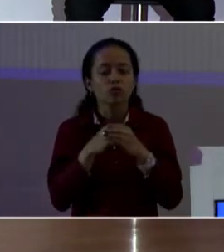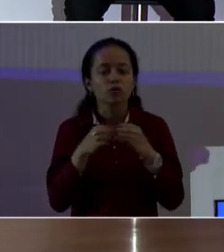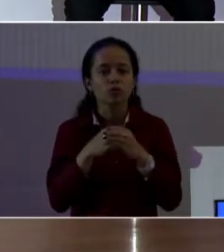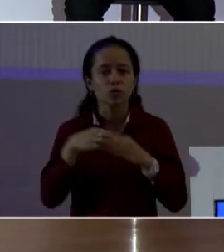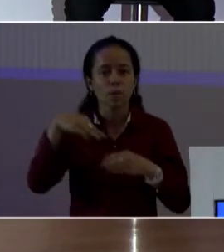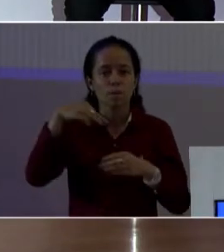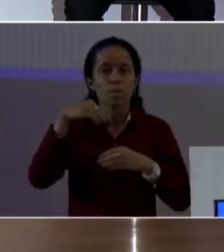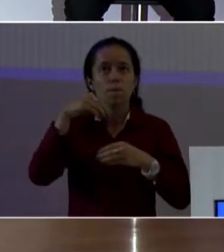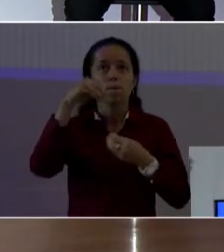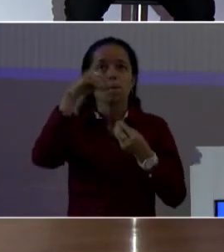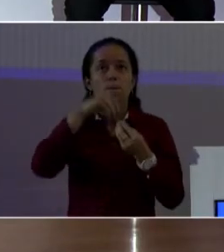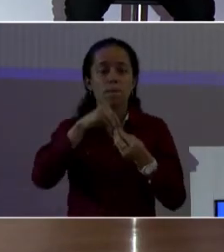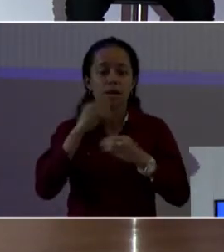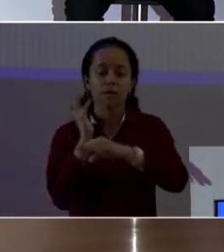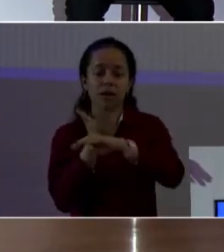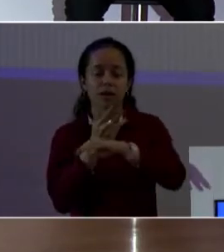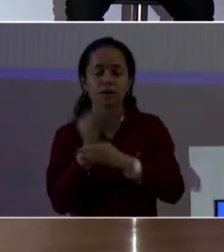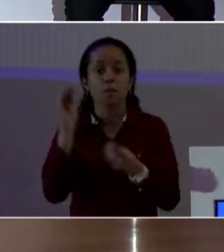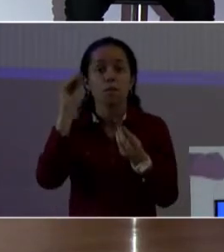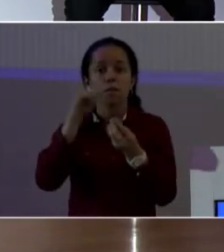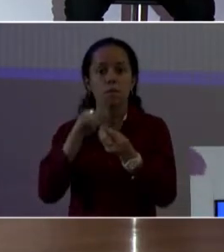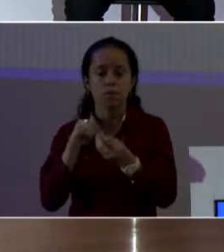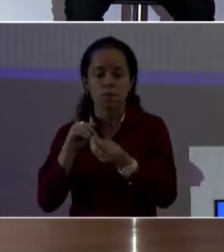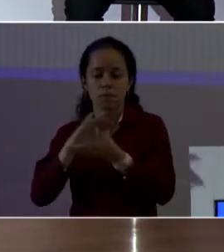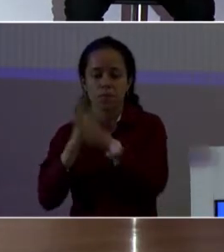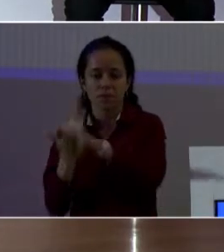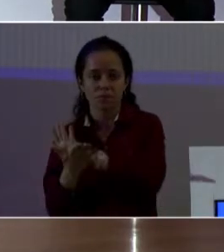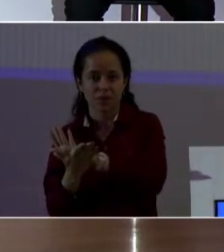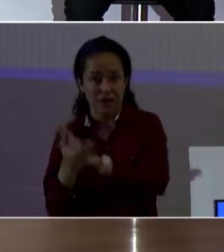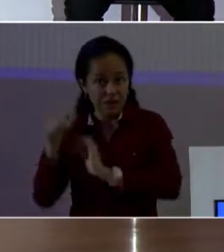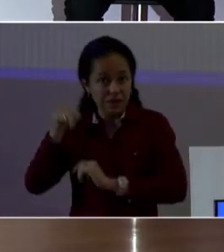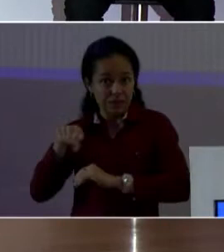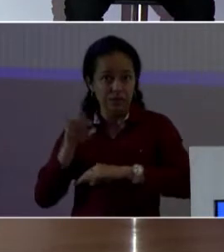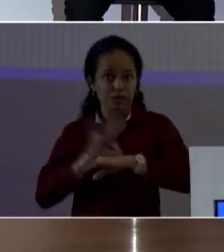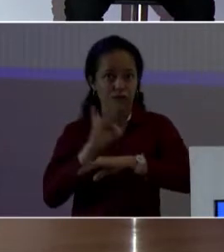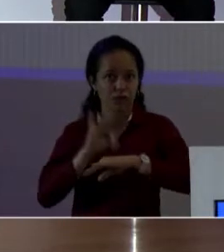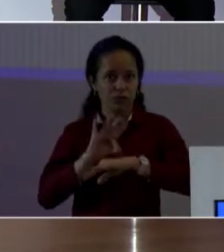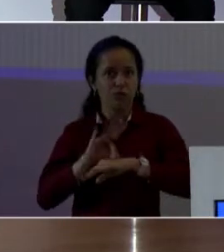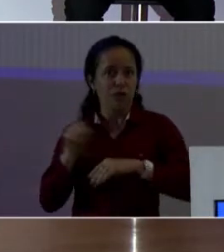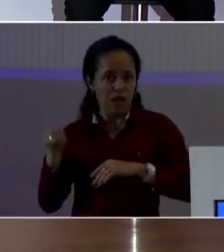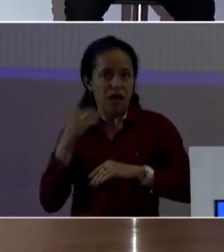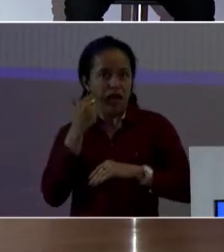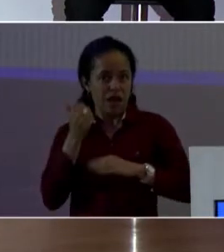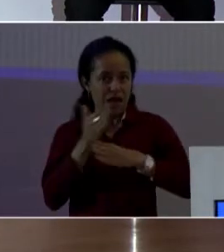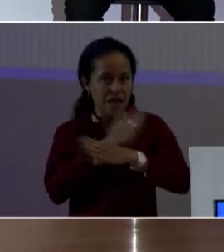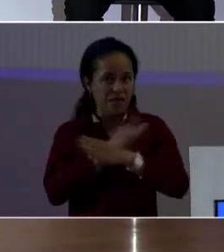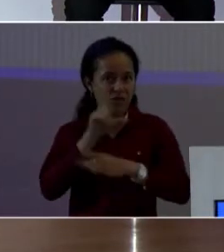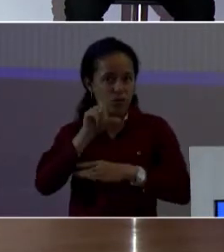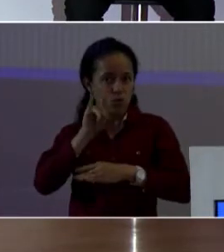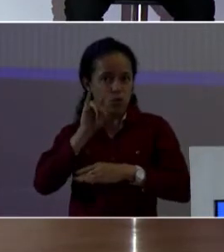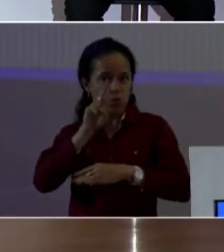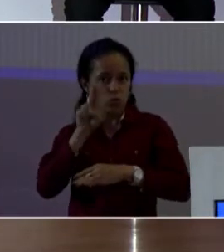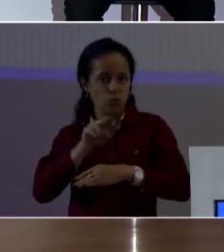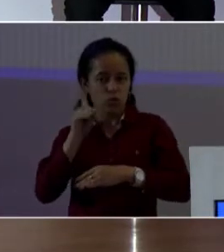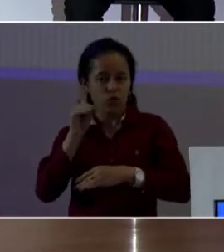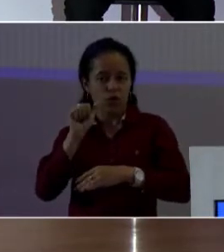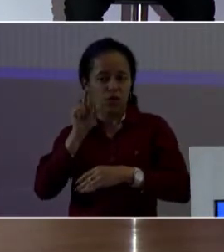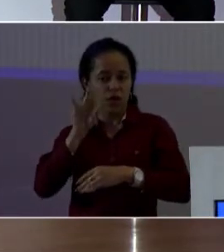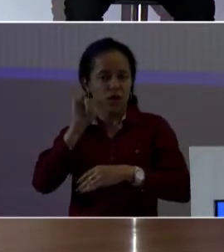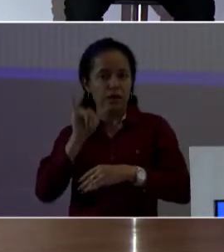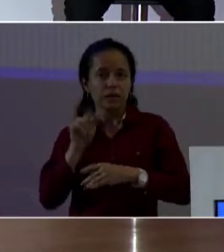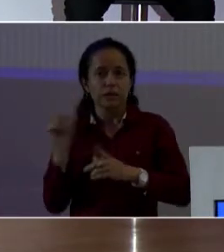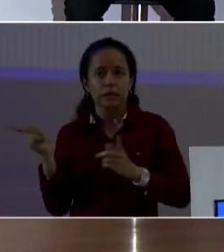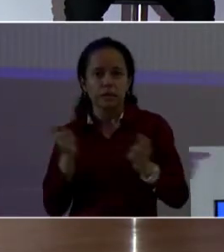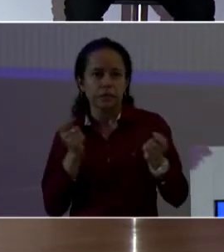Más Paz, Más Arte, Más Paz. ¿Sí? Luz Dari nos contaba todos los retos que tuvieron que